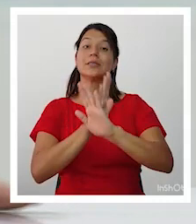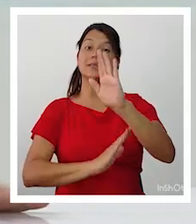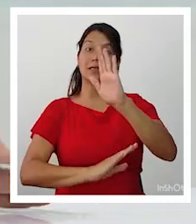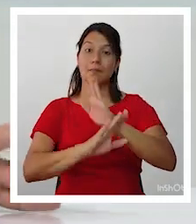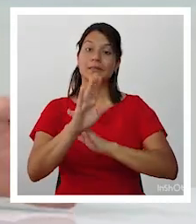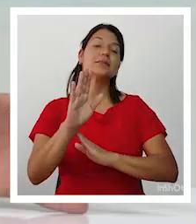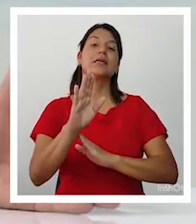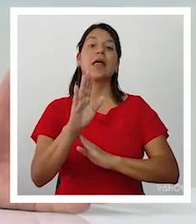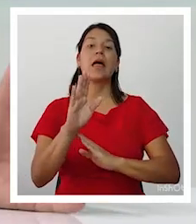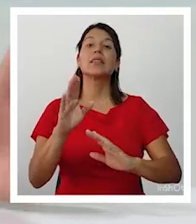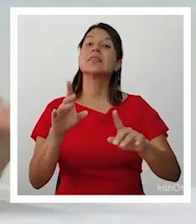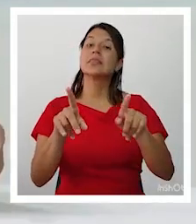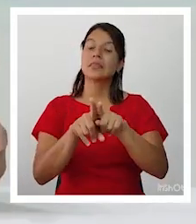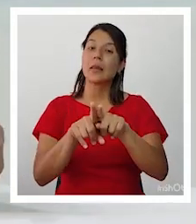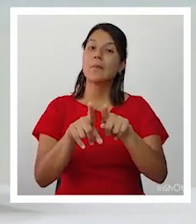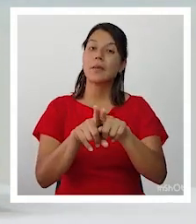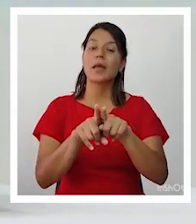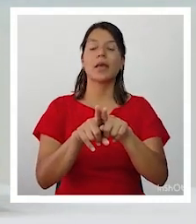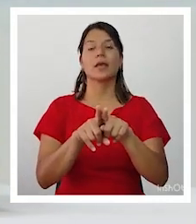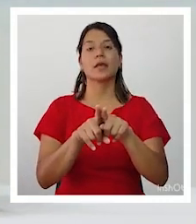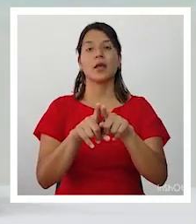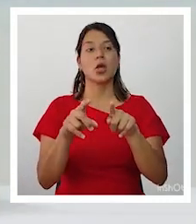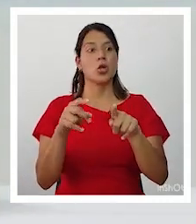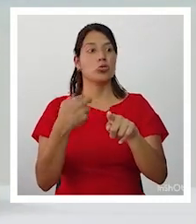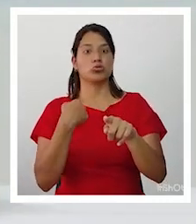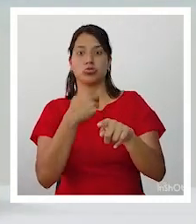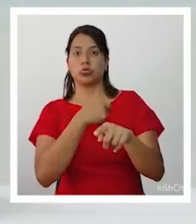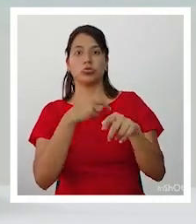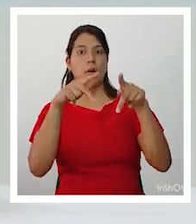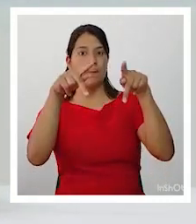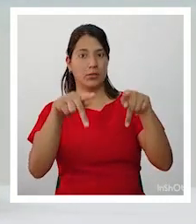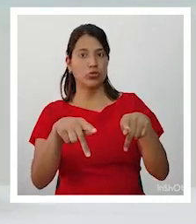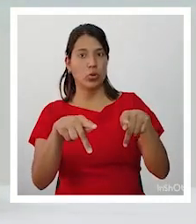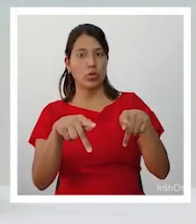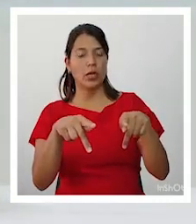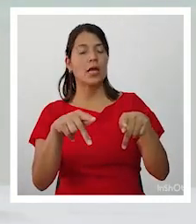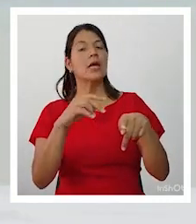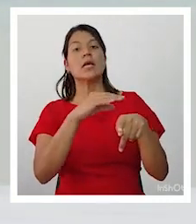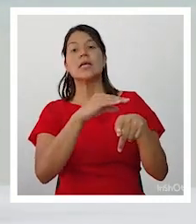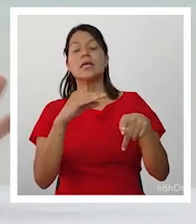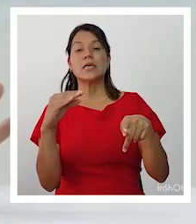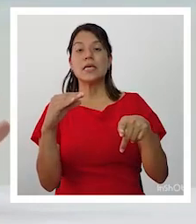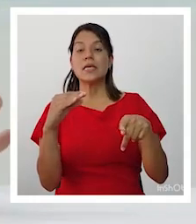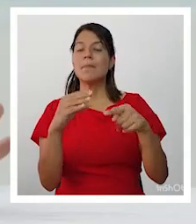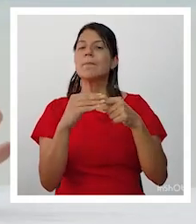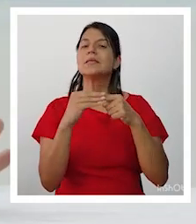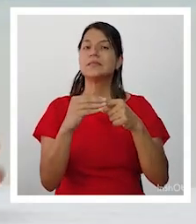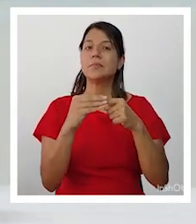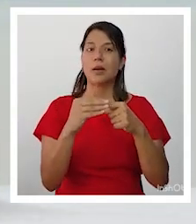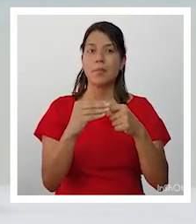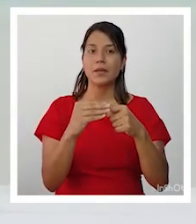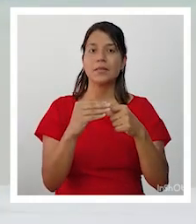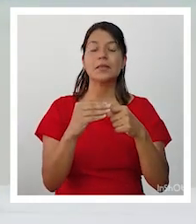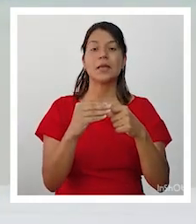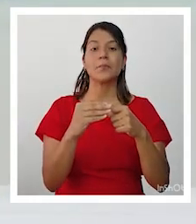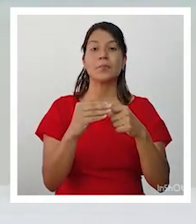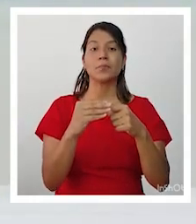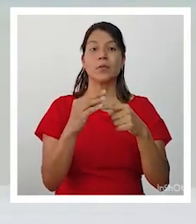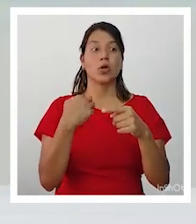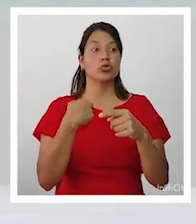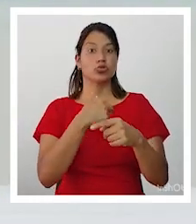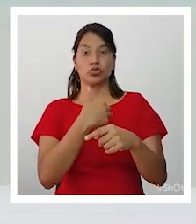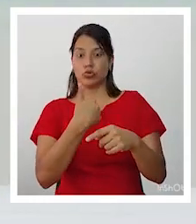también somos personas que ante todo de nuestra discapacidad, pues tenemos